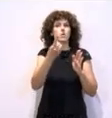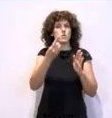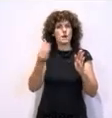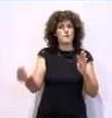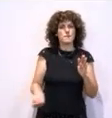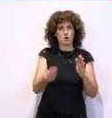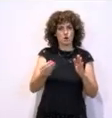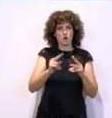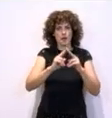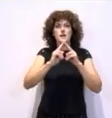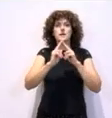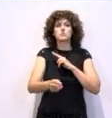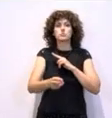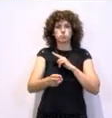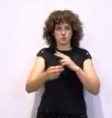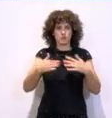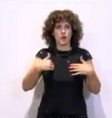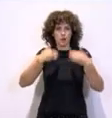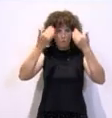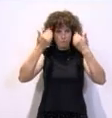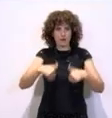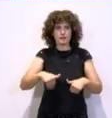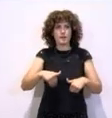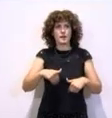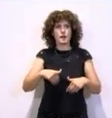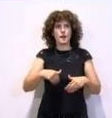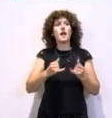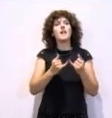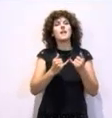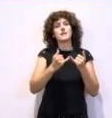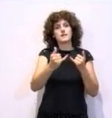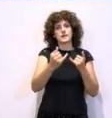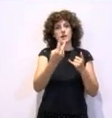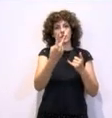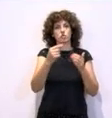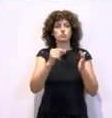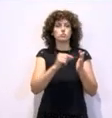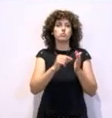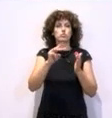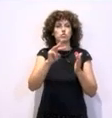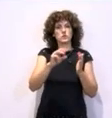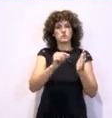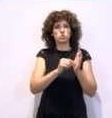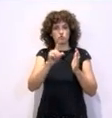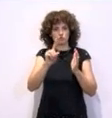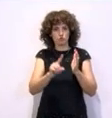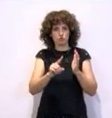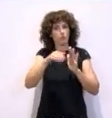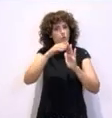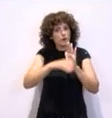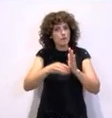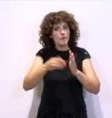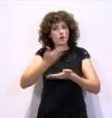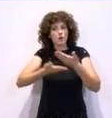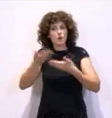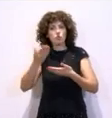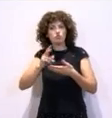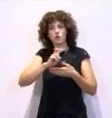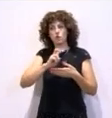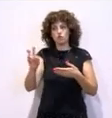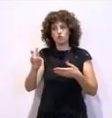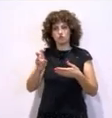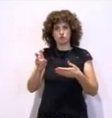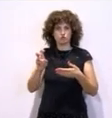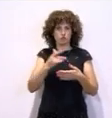respuesta humanitaria en la línea de acción 2.3.1, dice mejorar la coordinación y la programación conjunta con otros